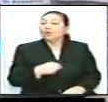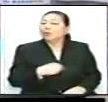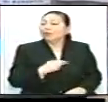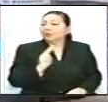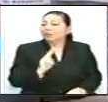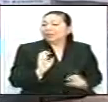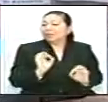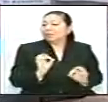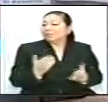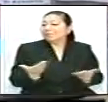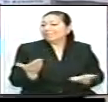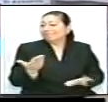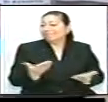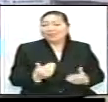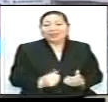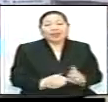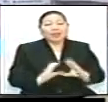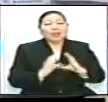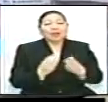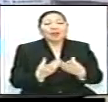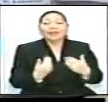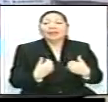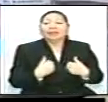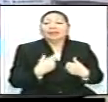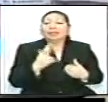estamos viendo aquí simplemente en el Congreso, que